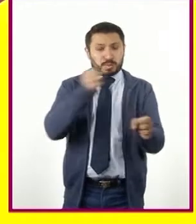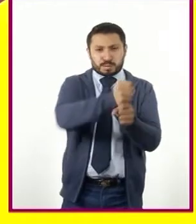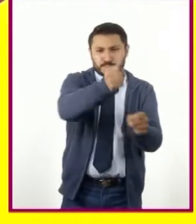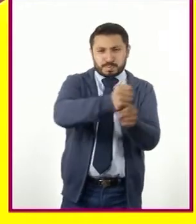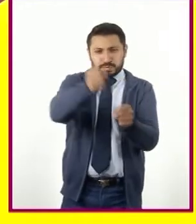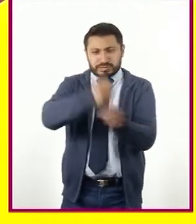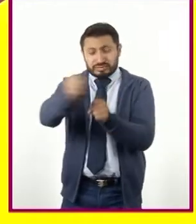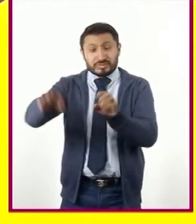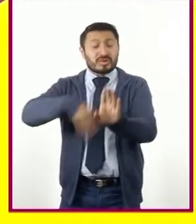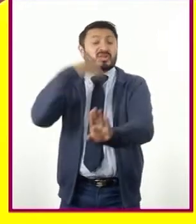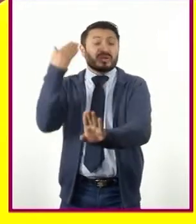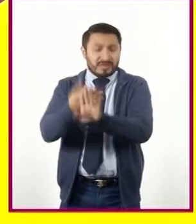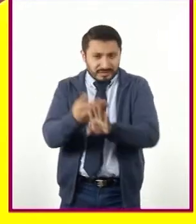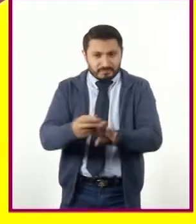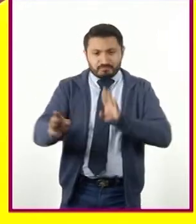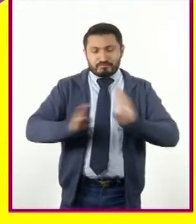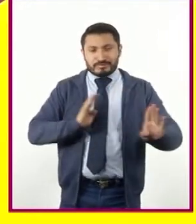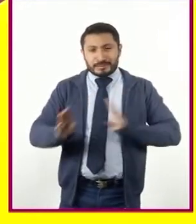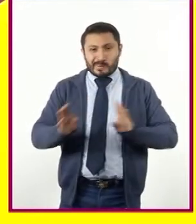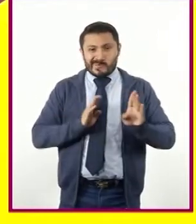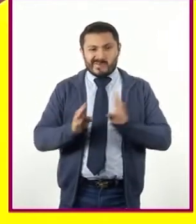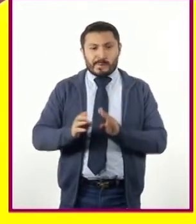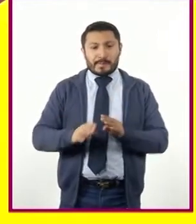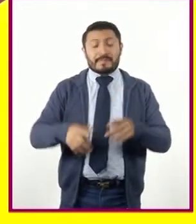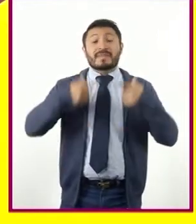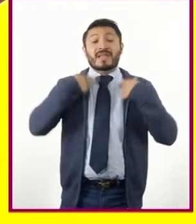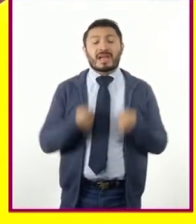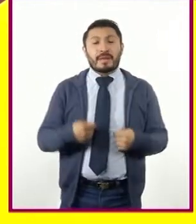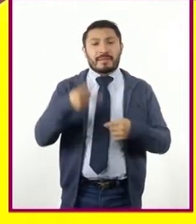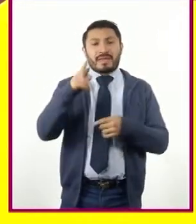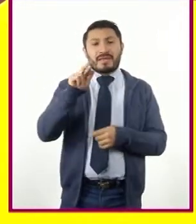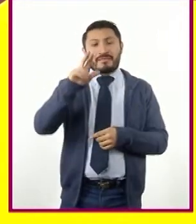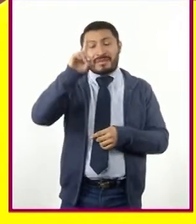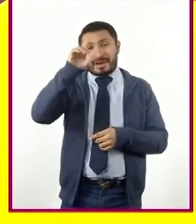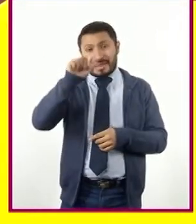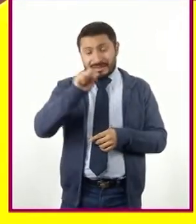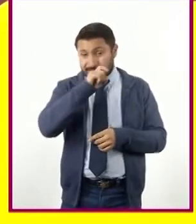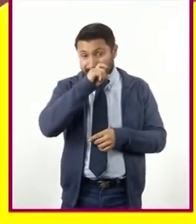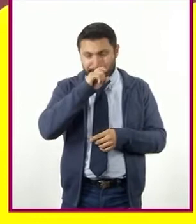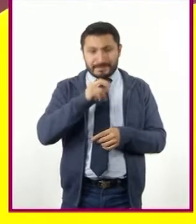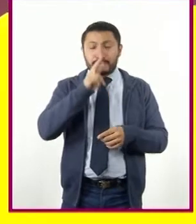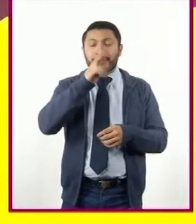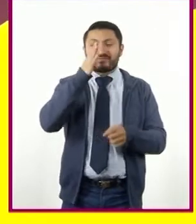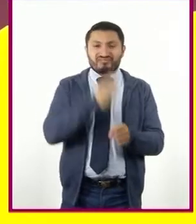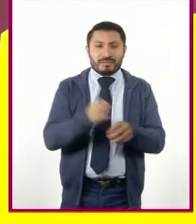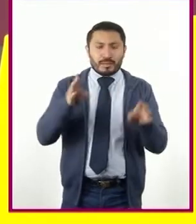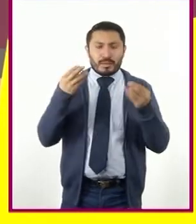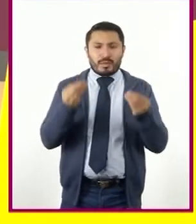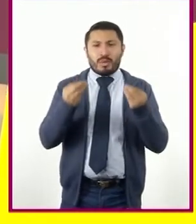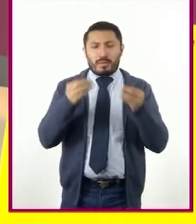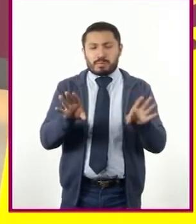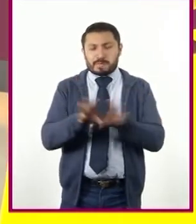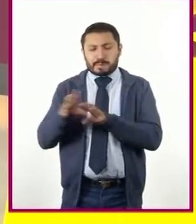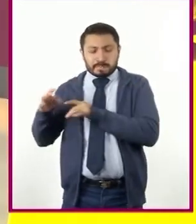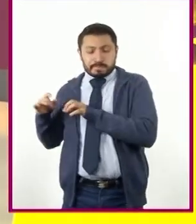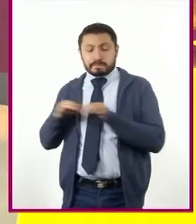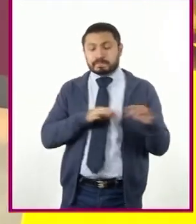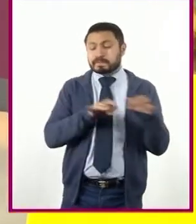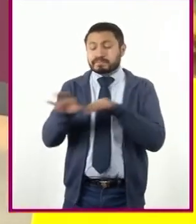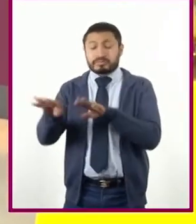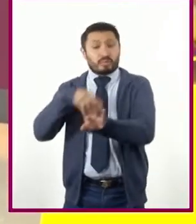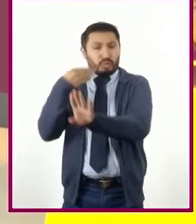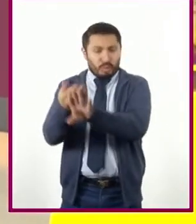sus tropas de asalto, las famosas camisas pardas, responsables de desencadenar la persecución contra los